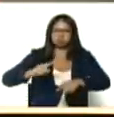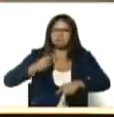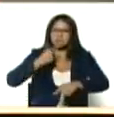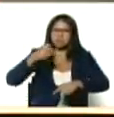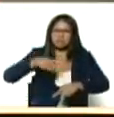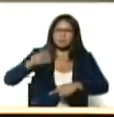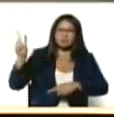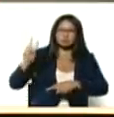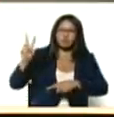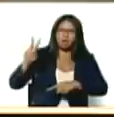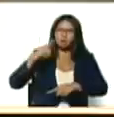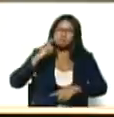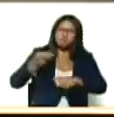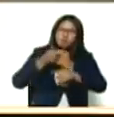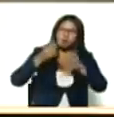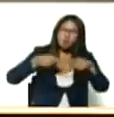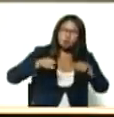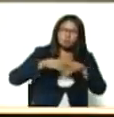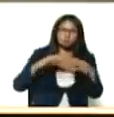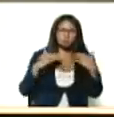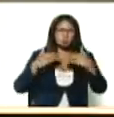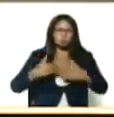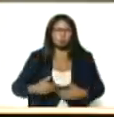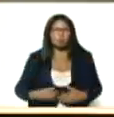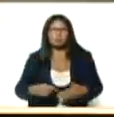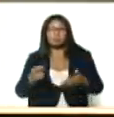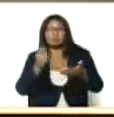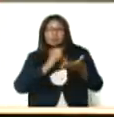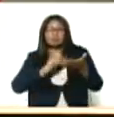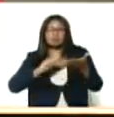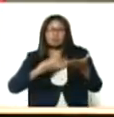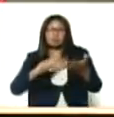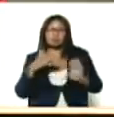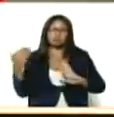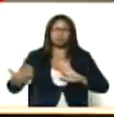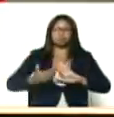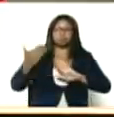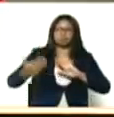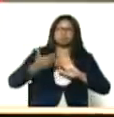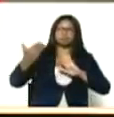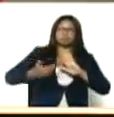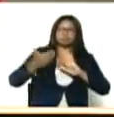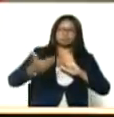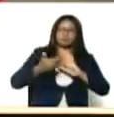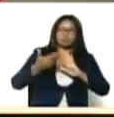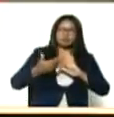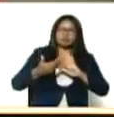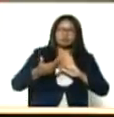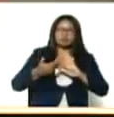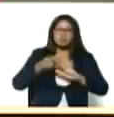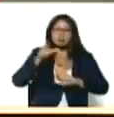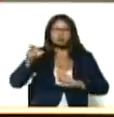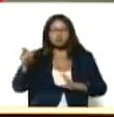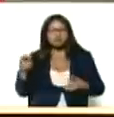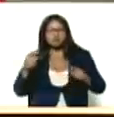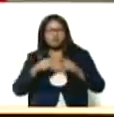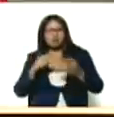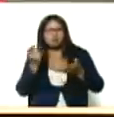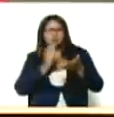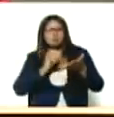Y se buscan gente con sotana para que escriba libros y nos ataque. Mercenarios de la pluma,